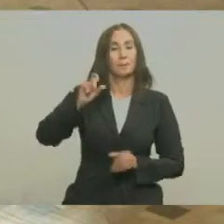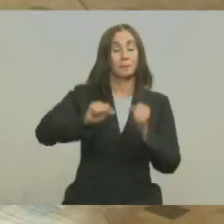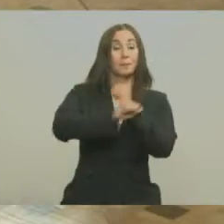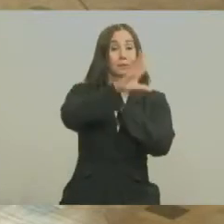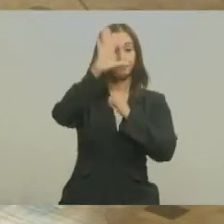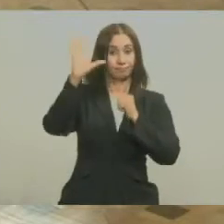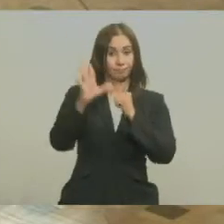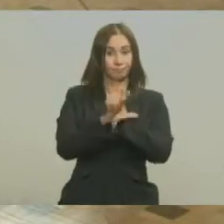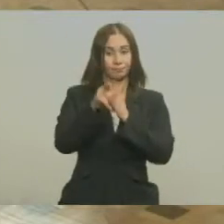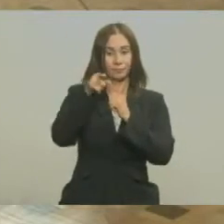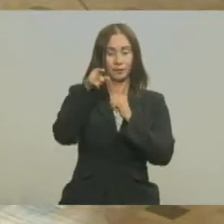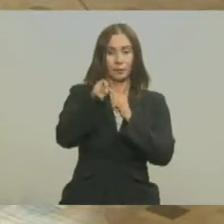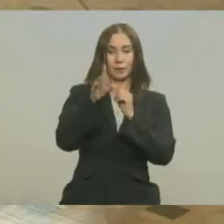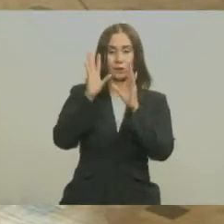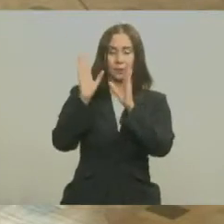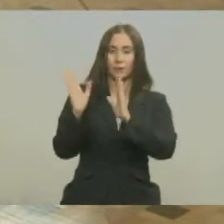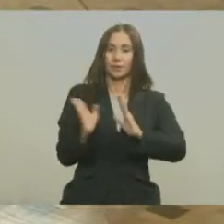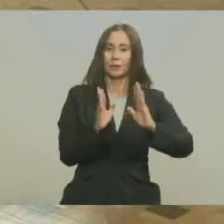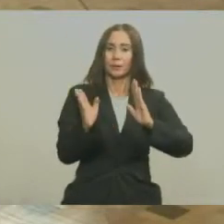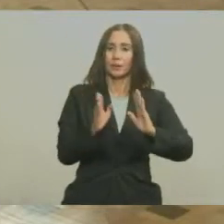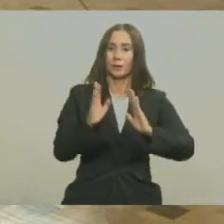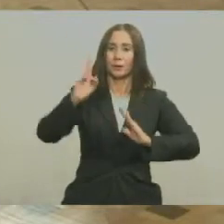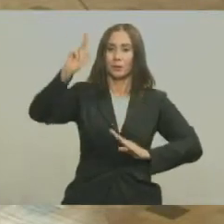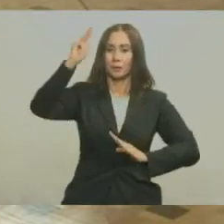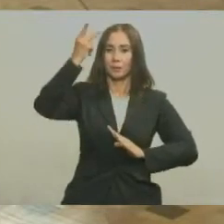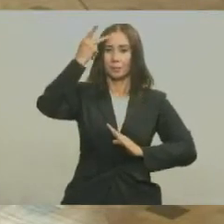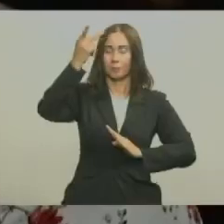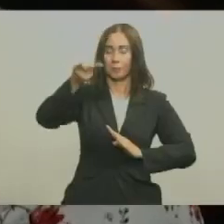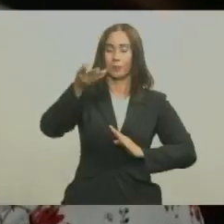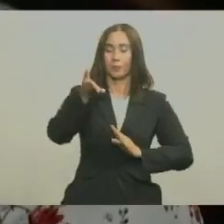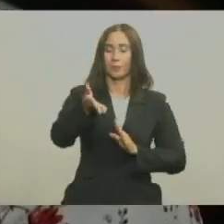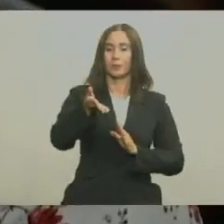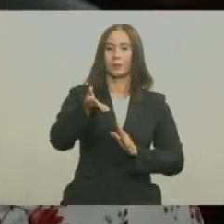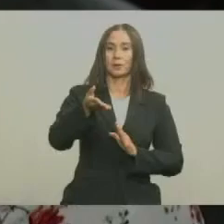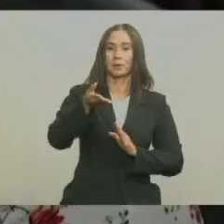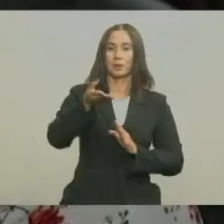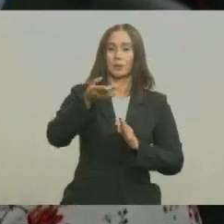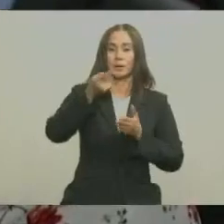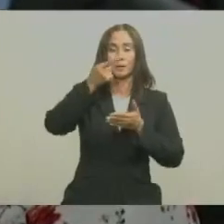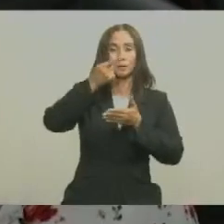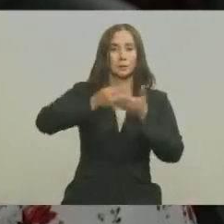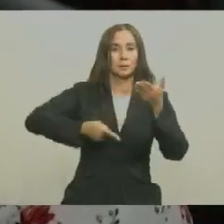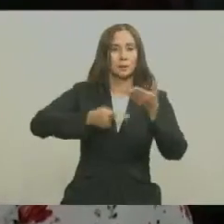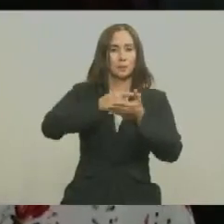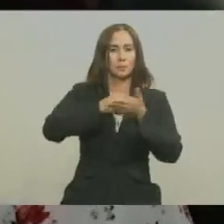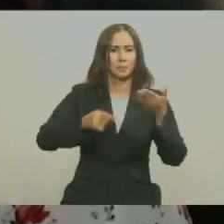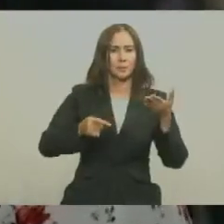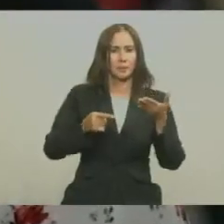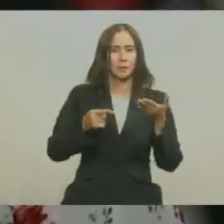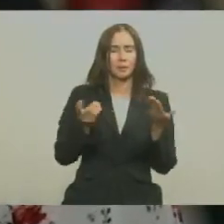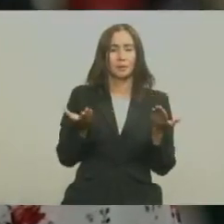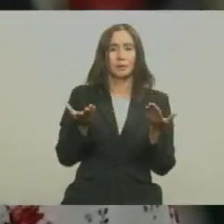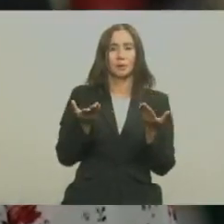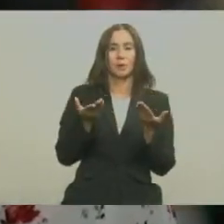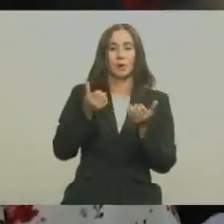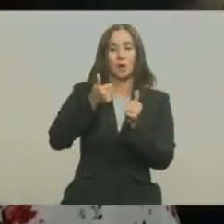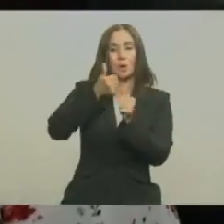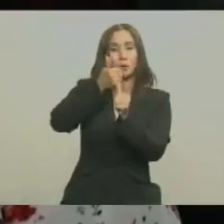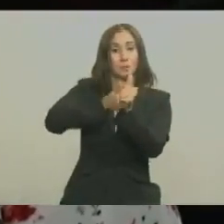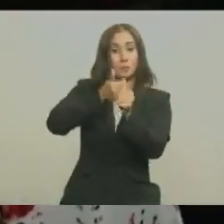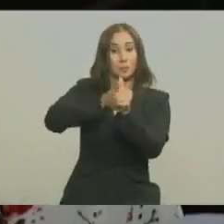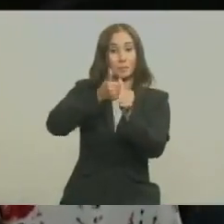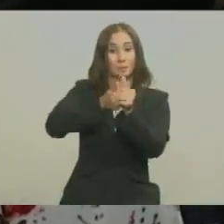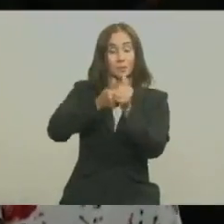público para este tipo de casos, ya que no va a haber dispensa, si se eliminaría, entonces si va a haber una persecución